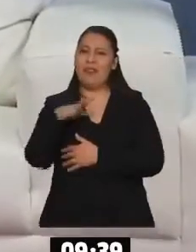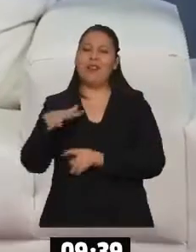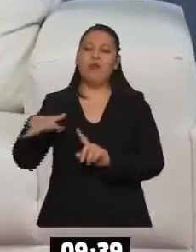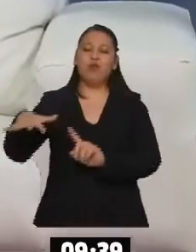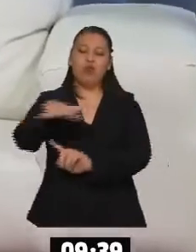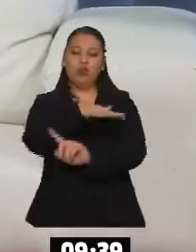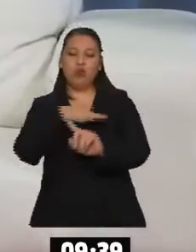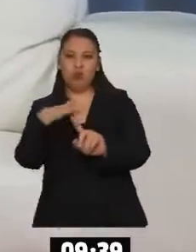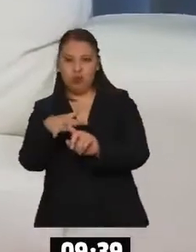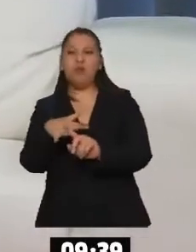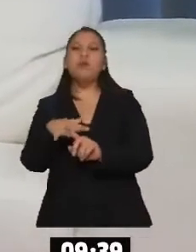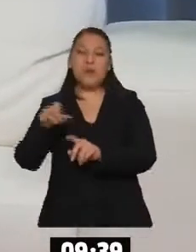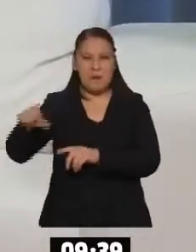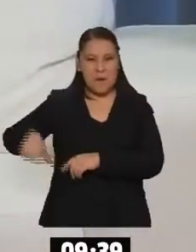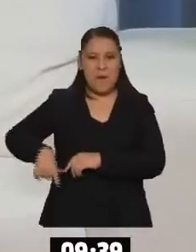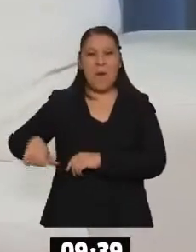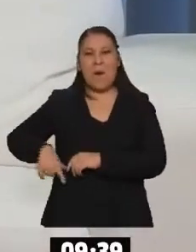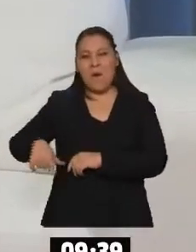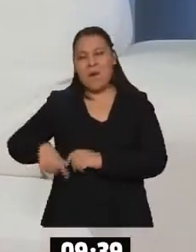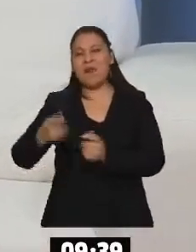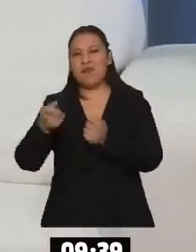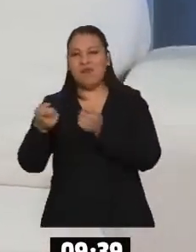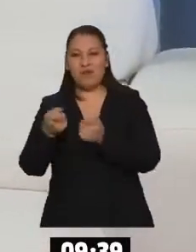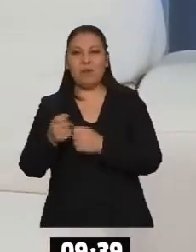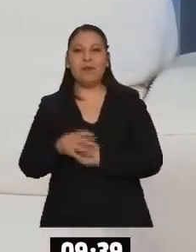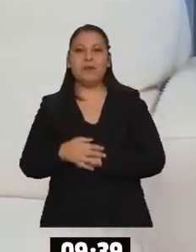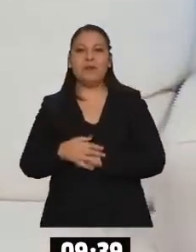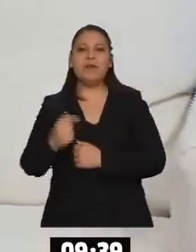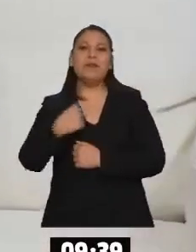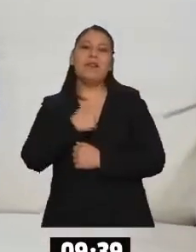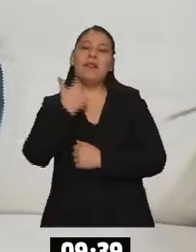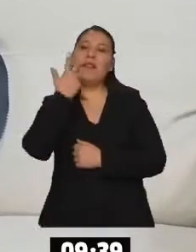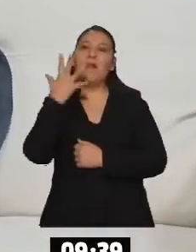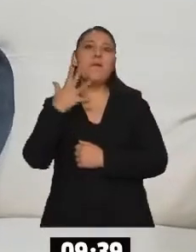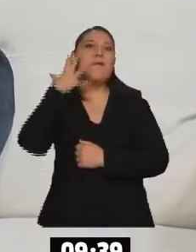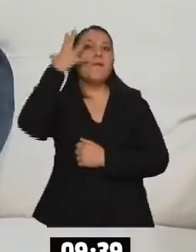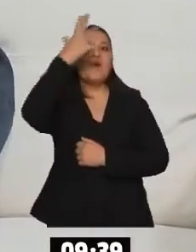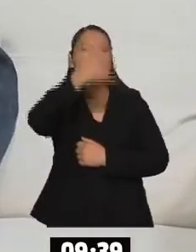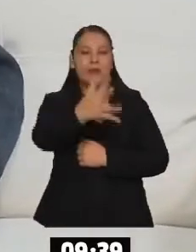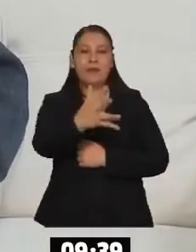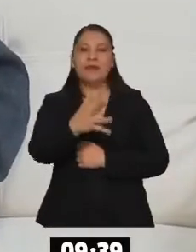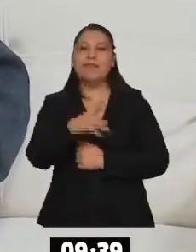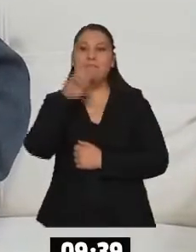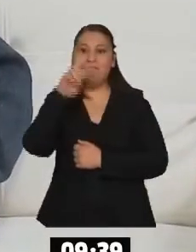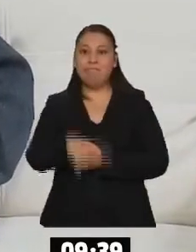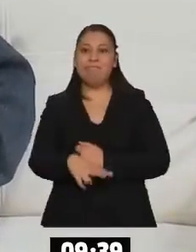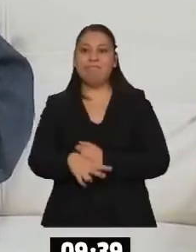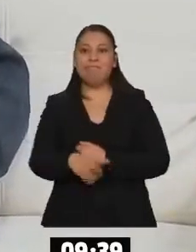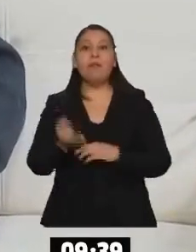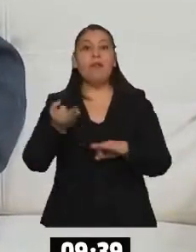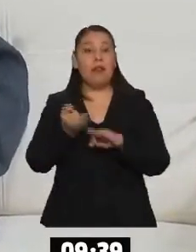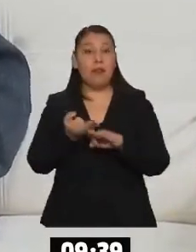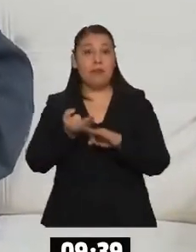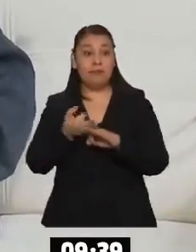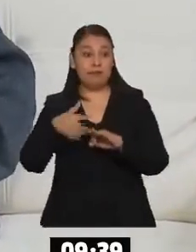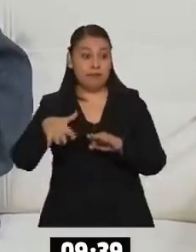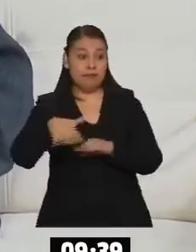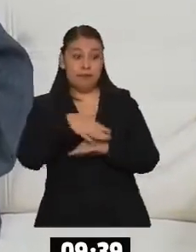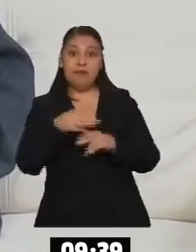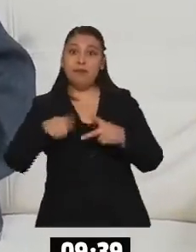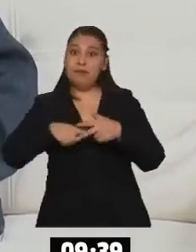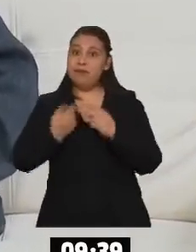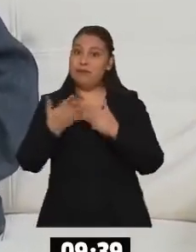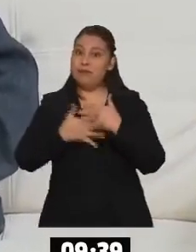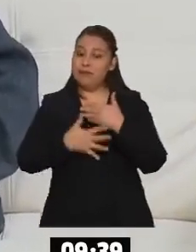muy importante a mí me encanta hablar del futuro cuando ese futuro se está generando no y tiene que ver